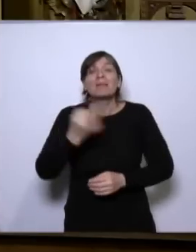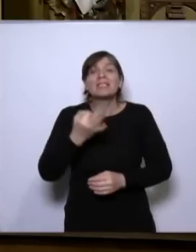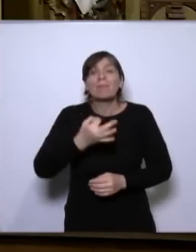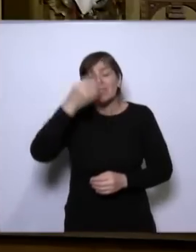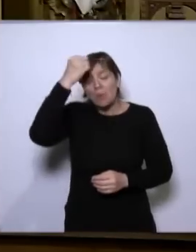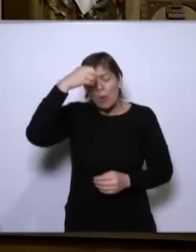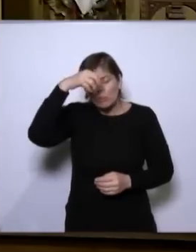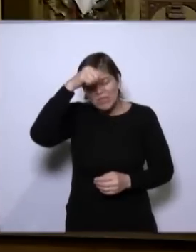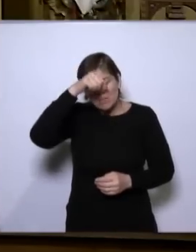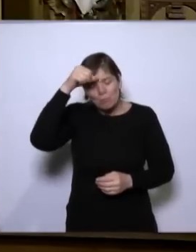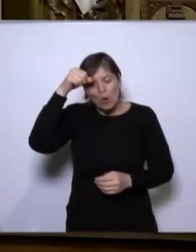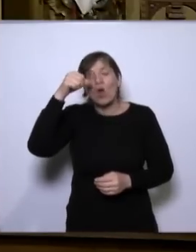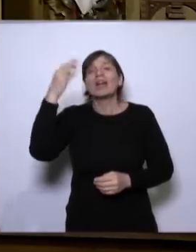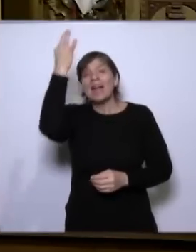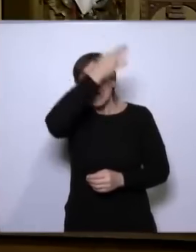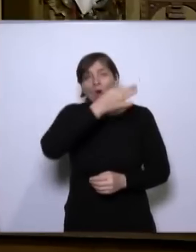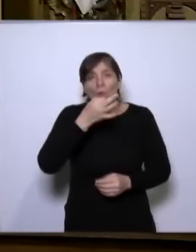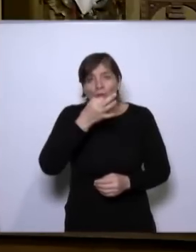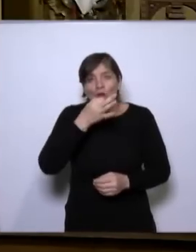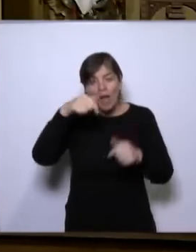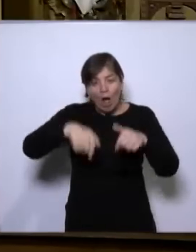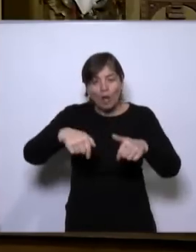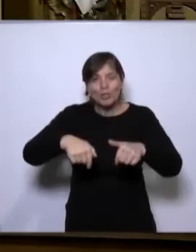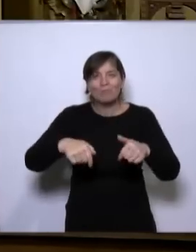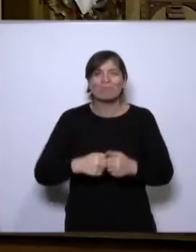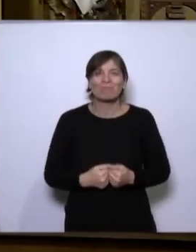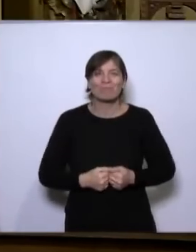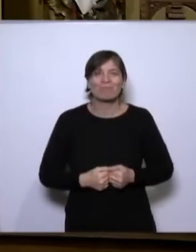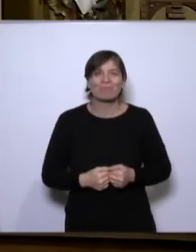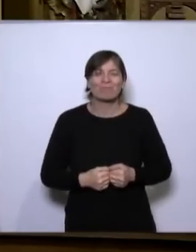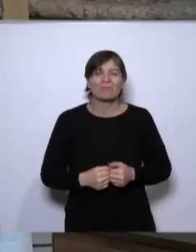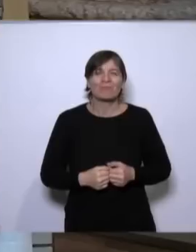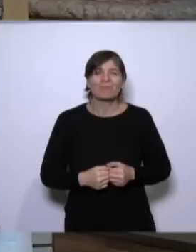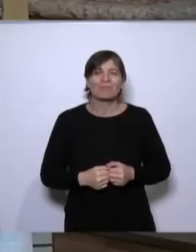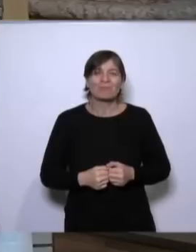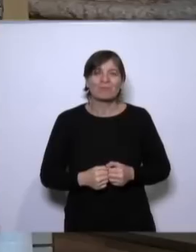especialmente en el bautismo y la Eucaristía que estamos celebrando.